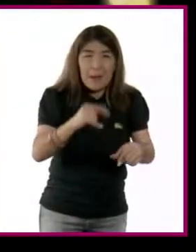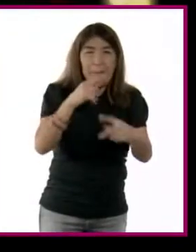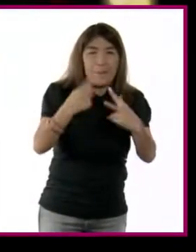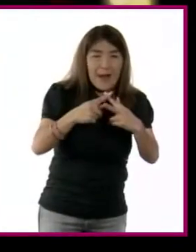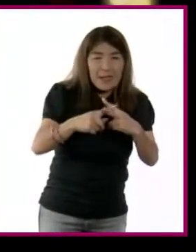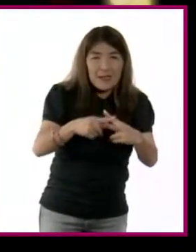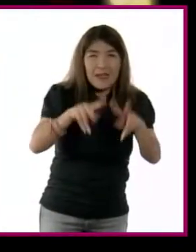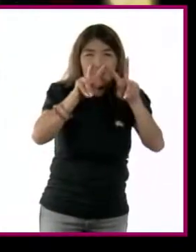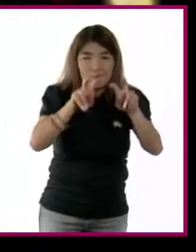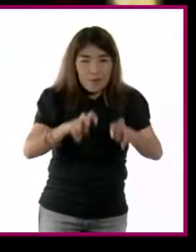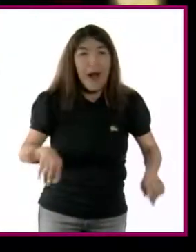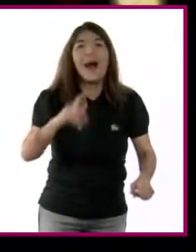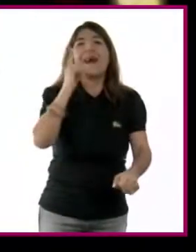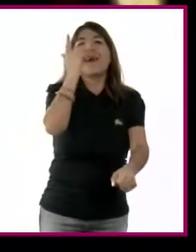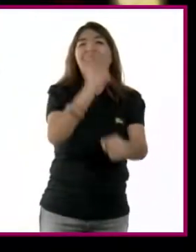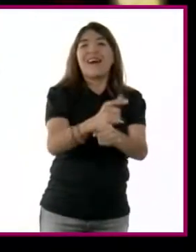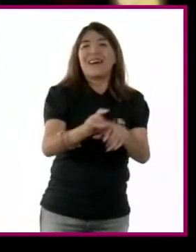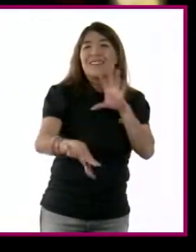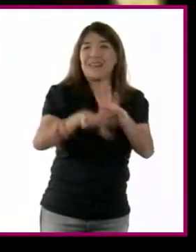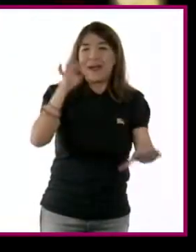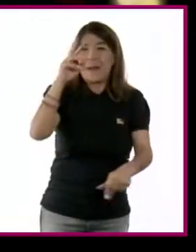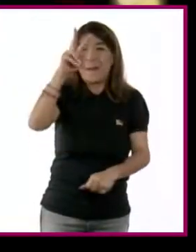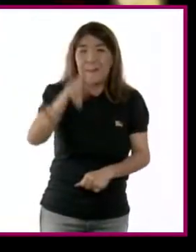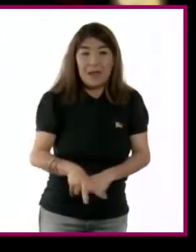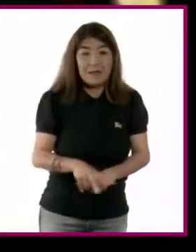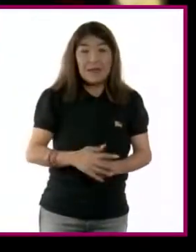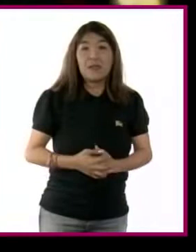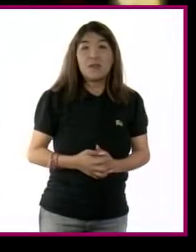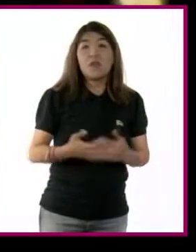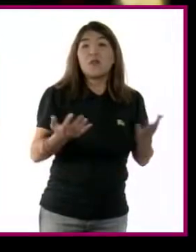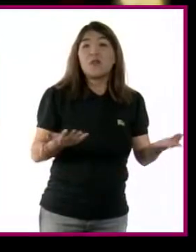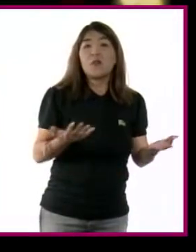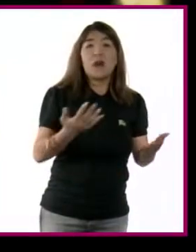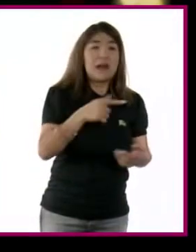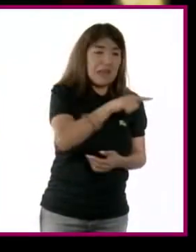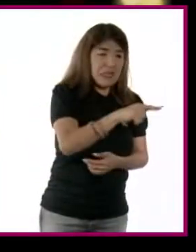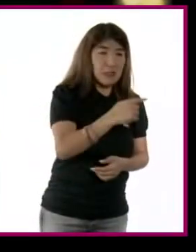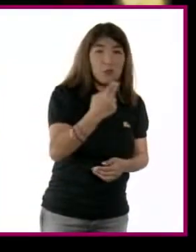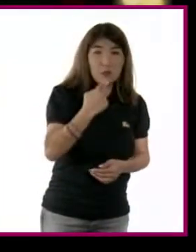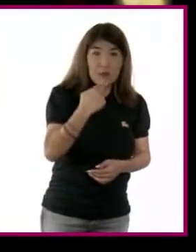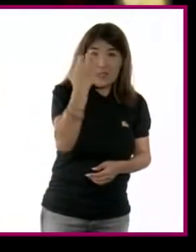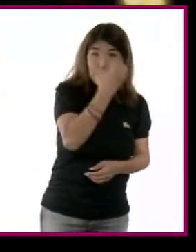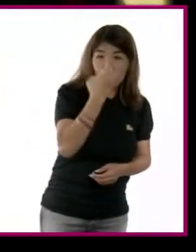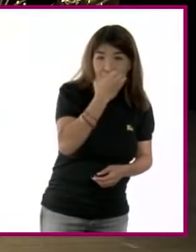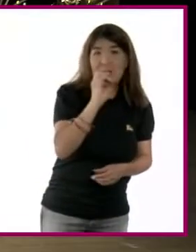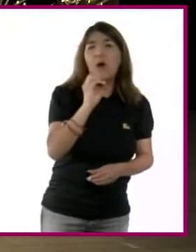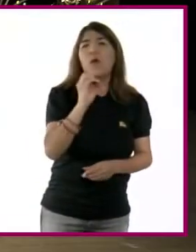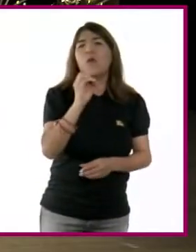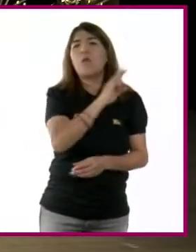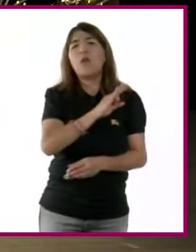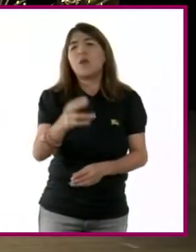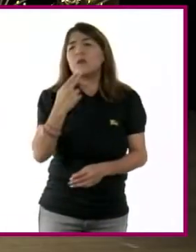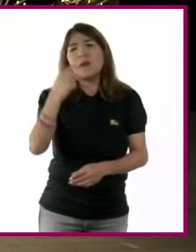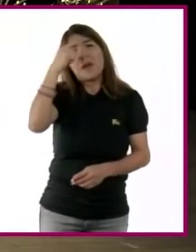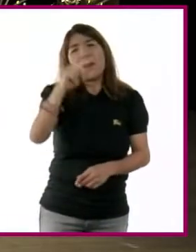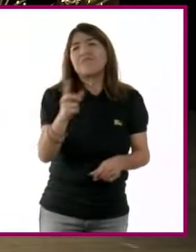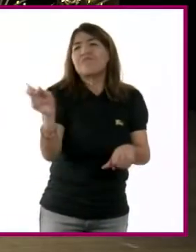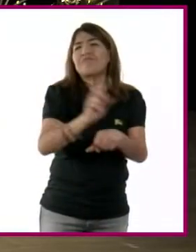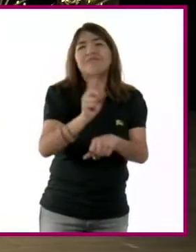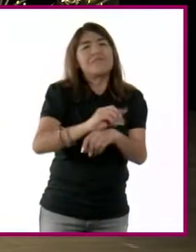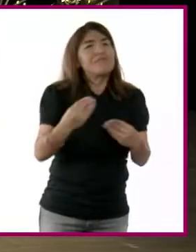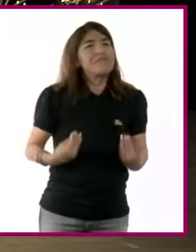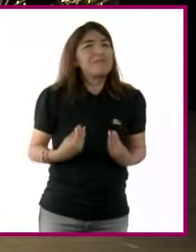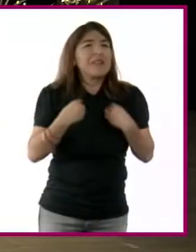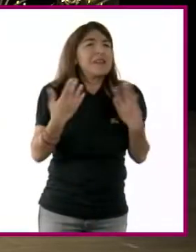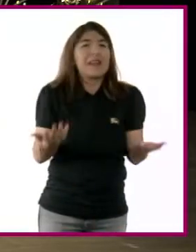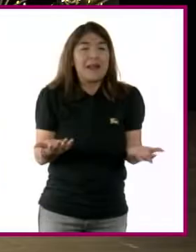lógica se reduce a lo meramente escolar o la podríamos aplicar a la vida cotidiana? Vamos a conocer más sobre